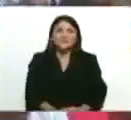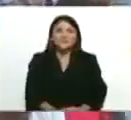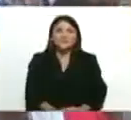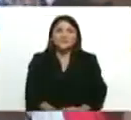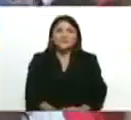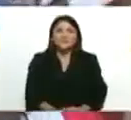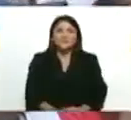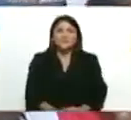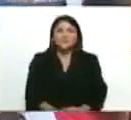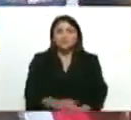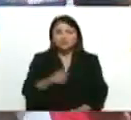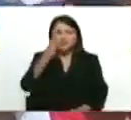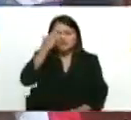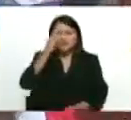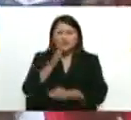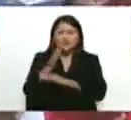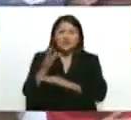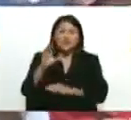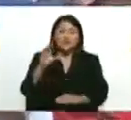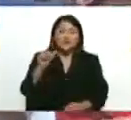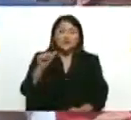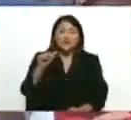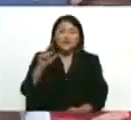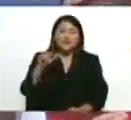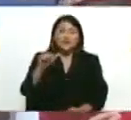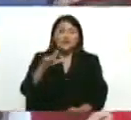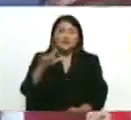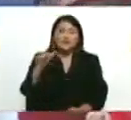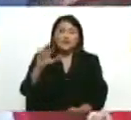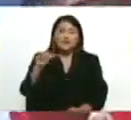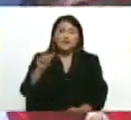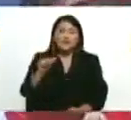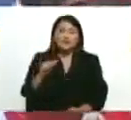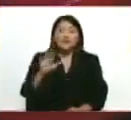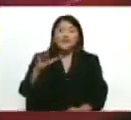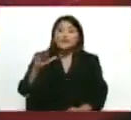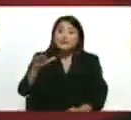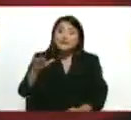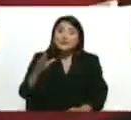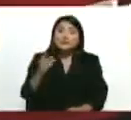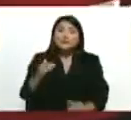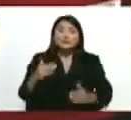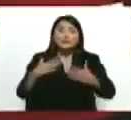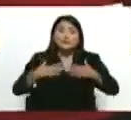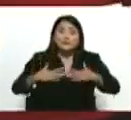Tú sabes que yo fui a Carayaca en estos días y le tuve que decir a la gente, no se vayan a poner ni camisa de La Guaira ni gorras de los